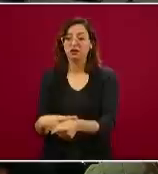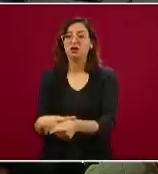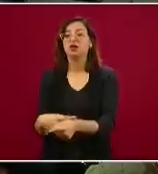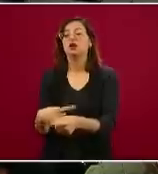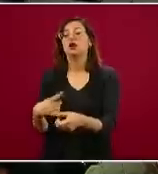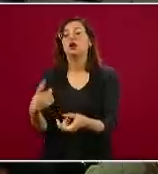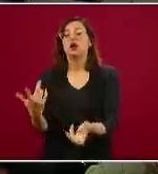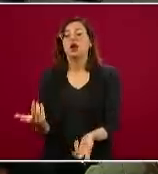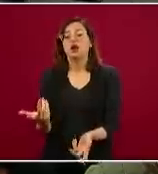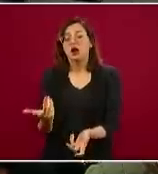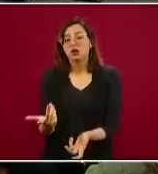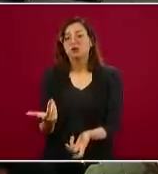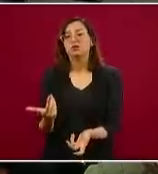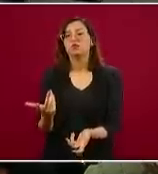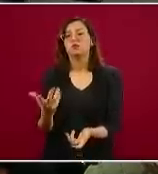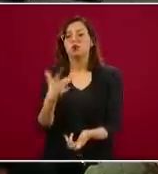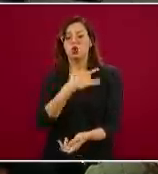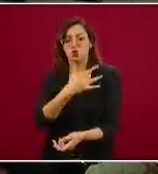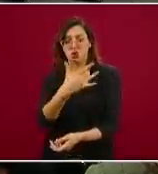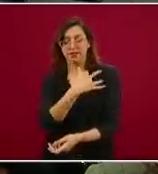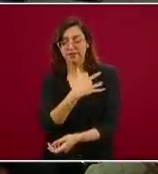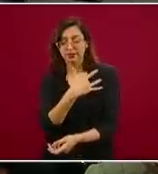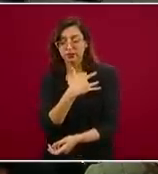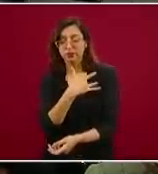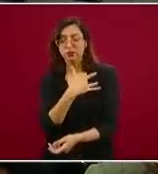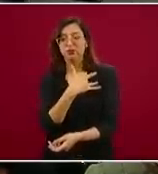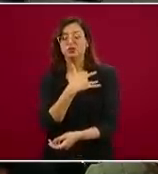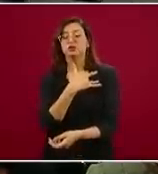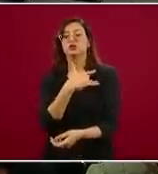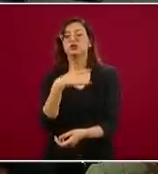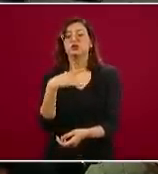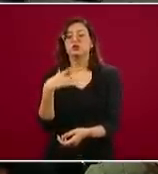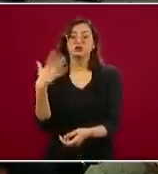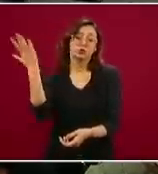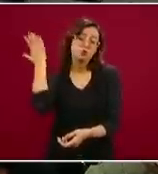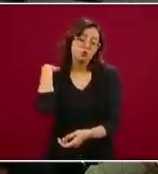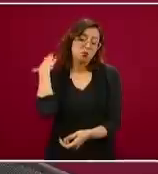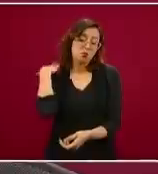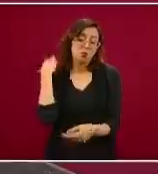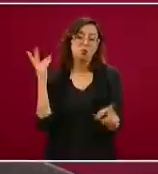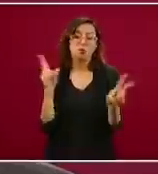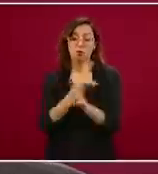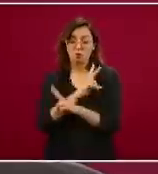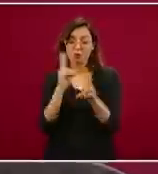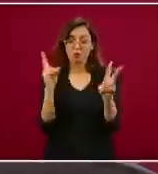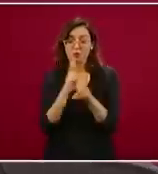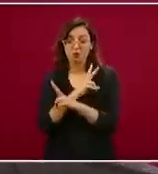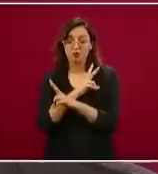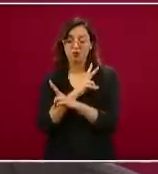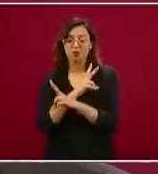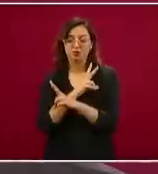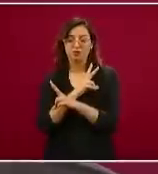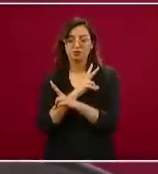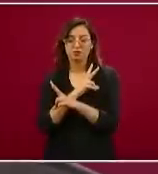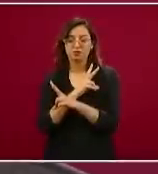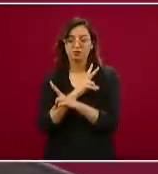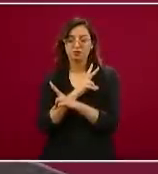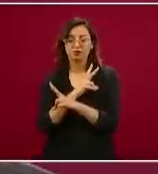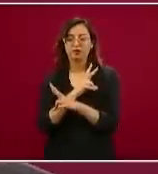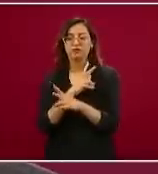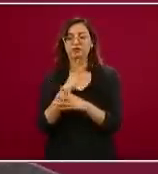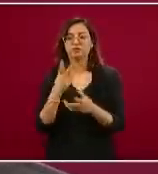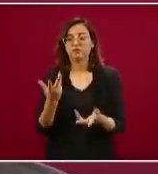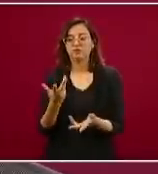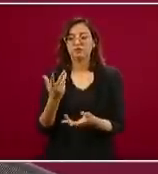alta, enfermedades crónicas del corazón, enfermedades pulmonares como el enfisema y